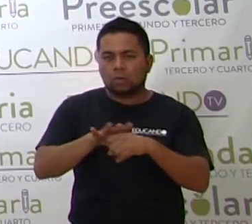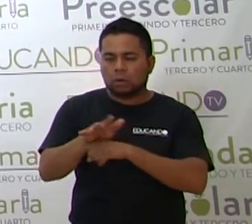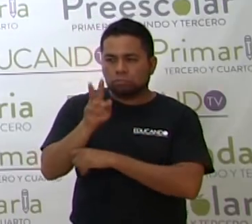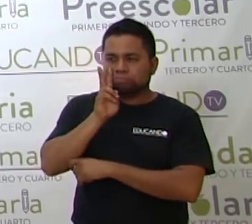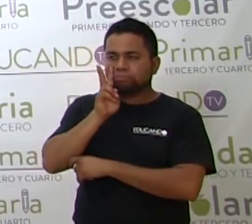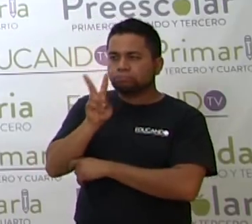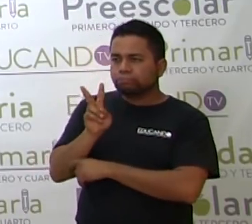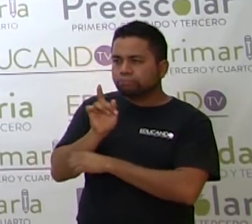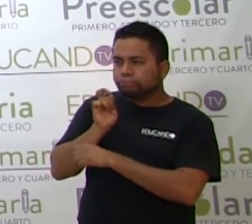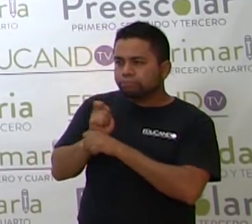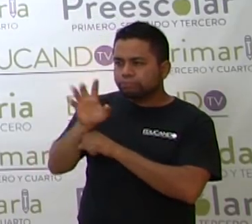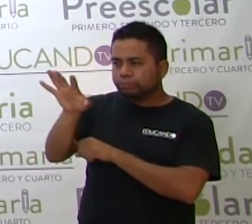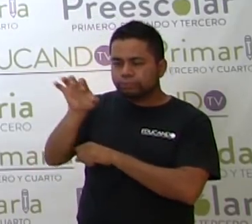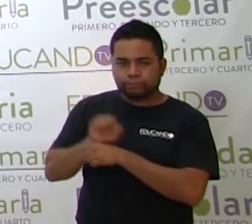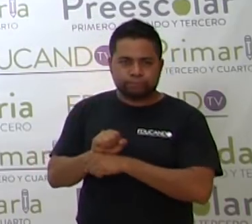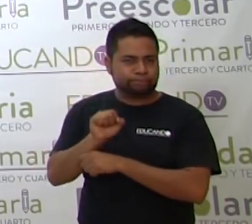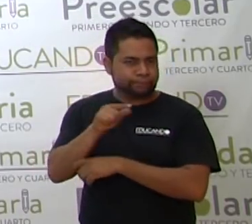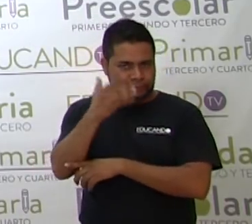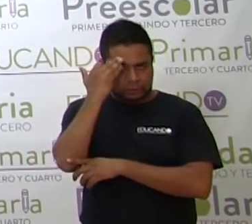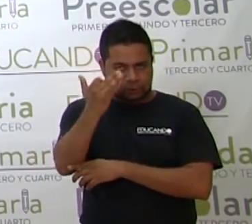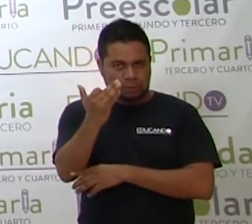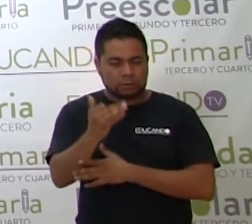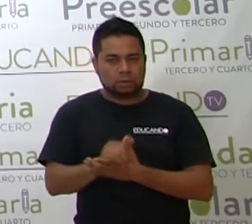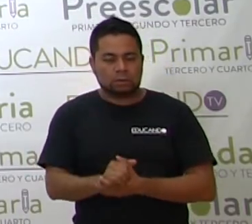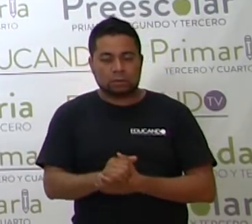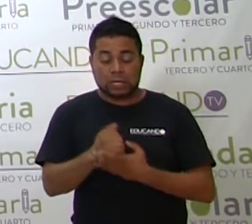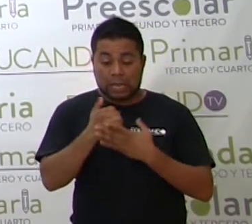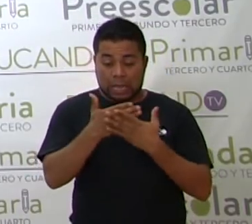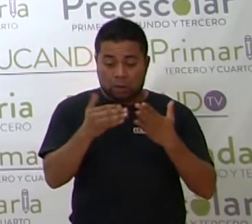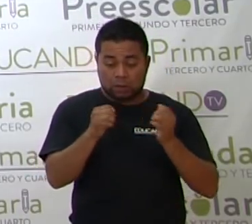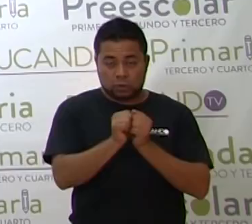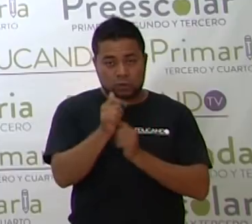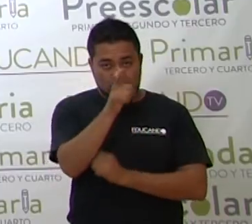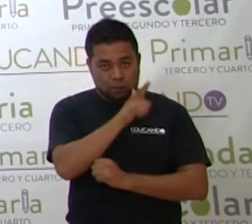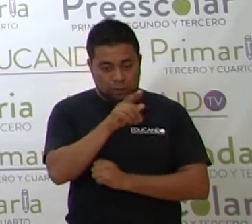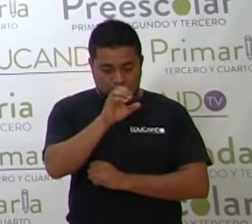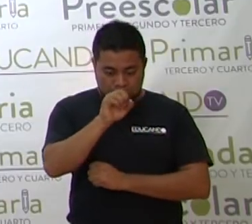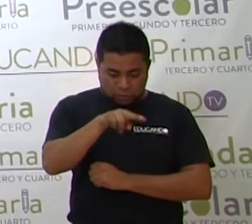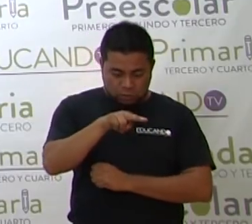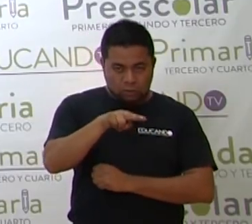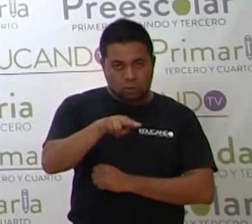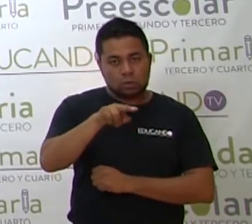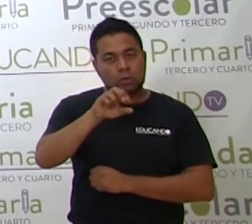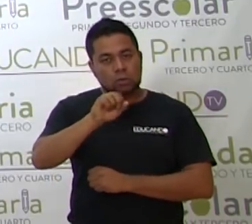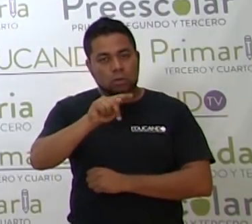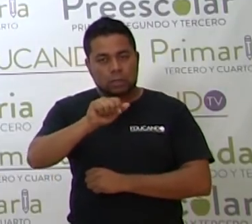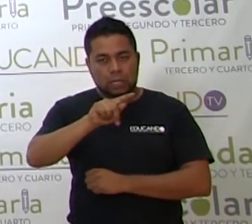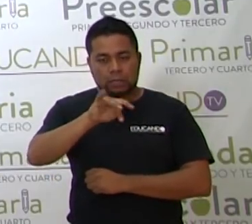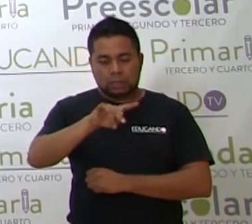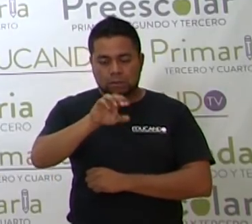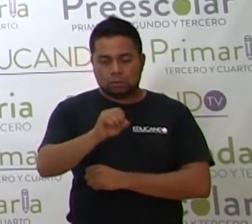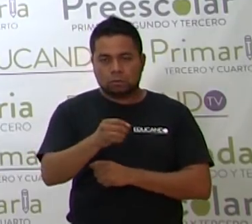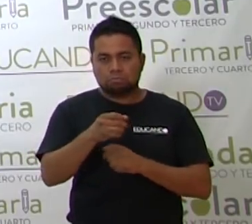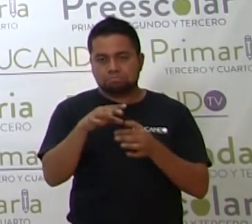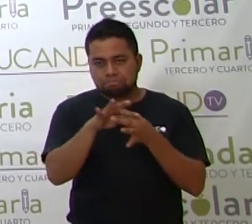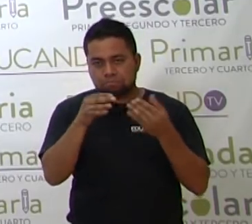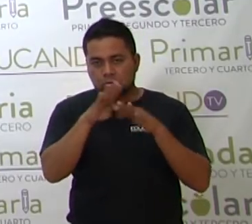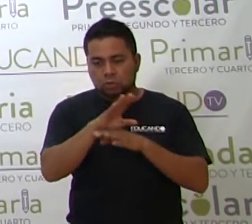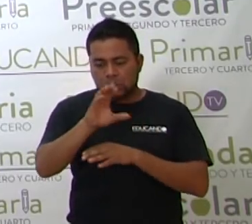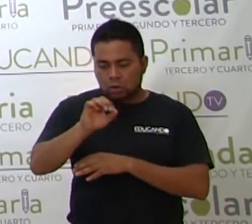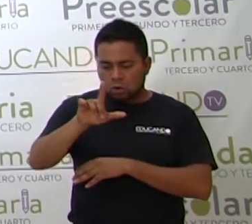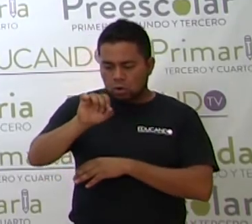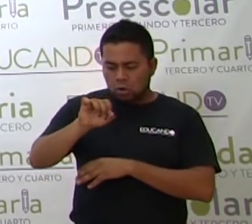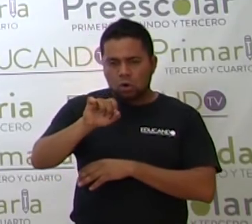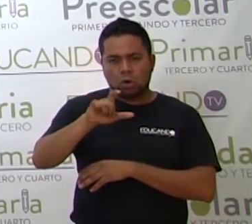observando exactamente en este momento. Y el lenguaje connotativo habla de lo que es lo